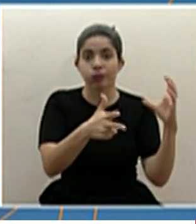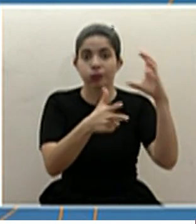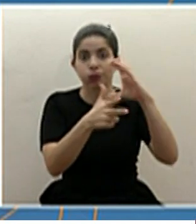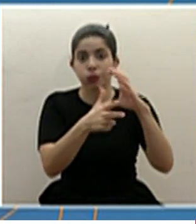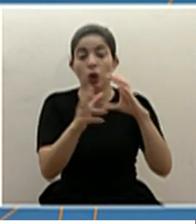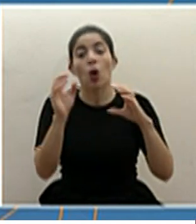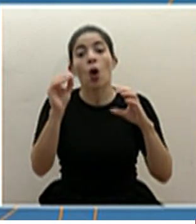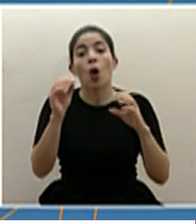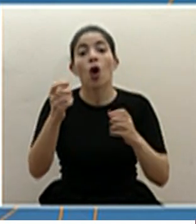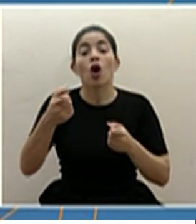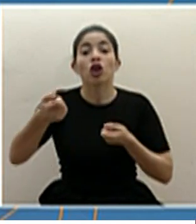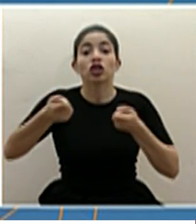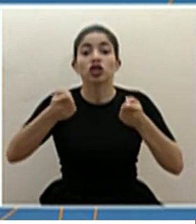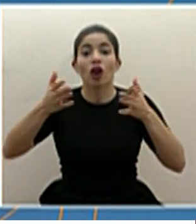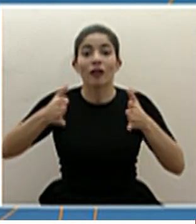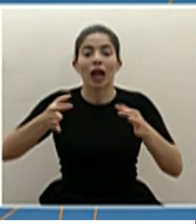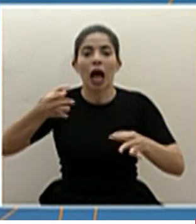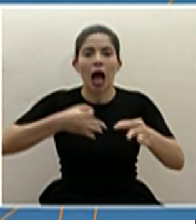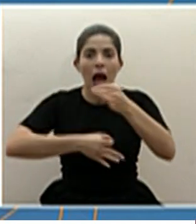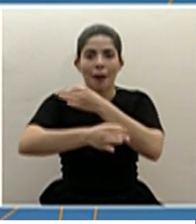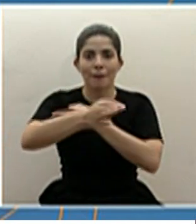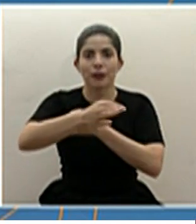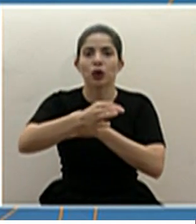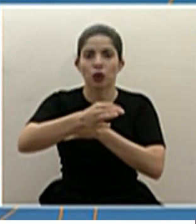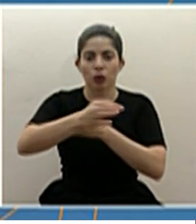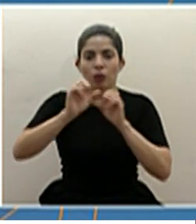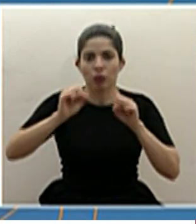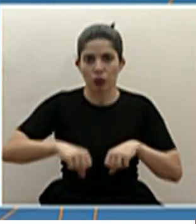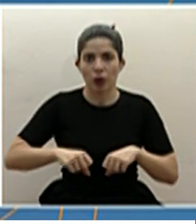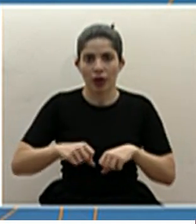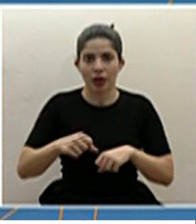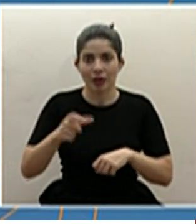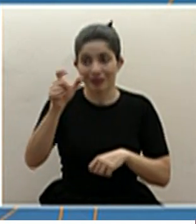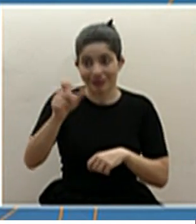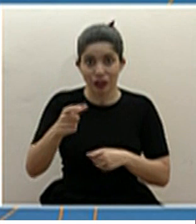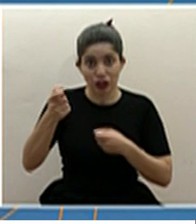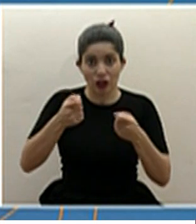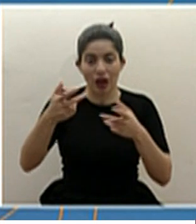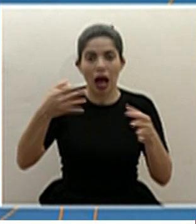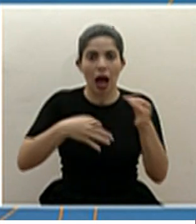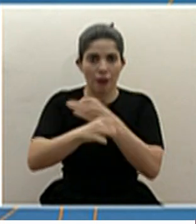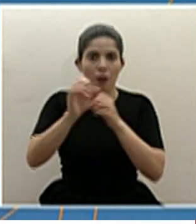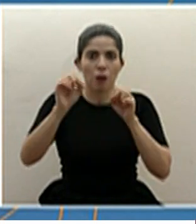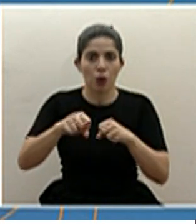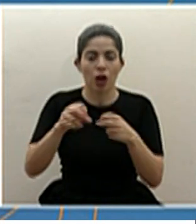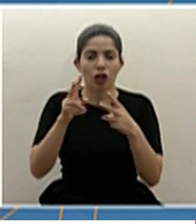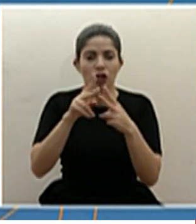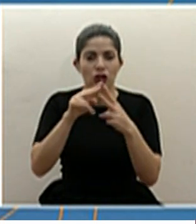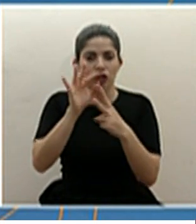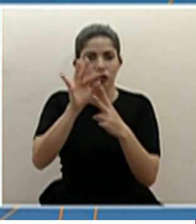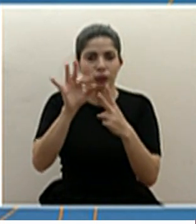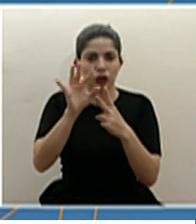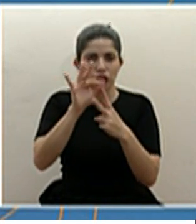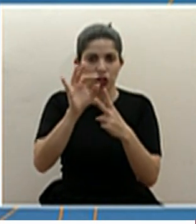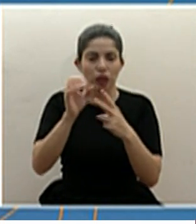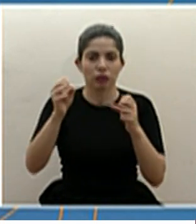o cambiar el conductor, el relevo del conductor. Estas dos opciones siguen